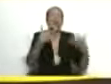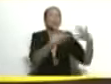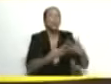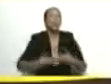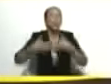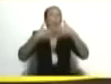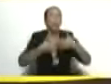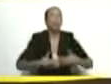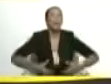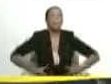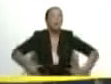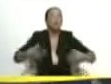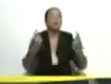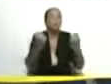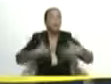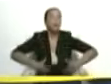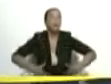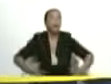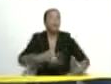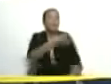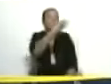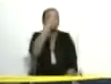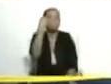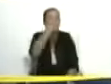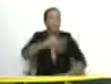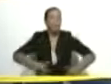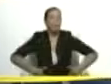los multimillonarios.